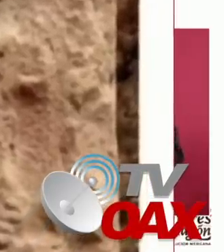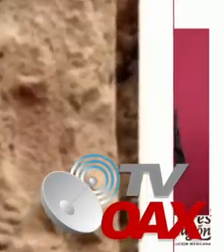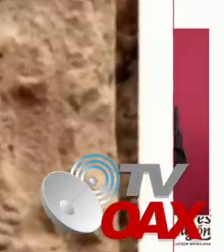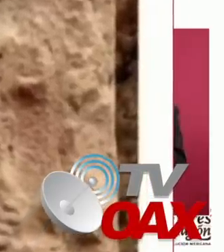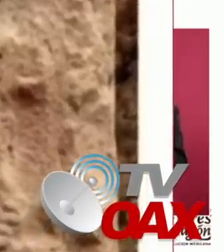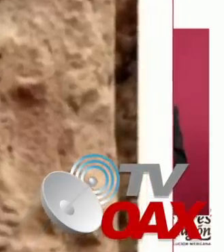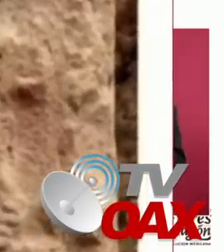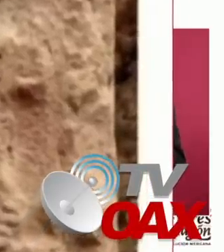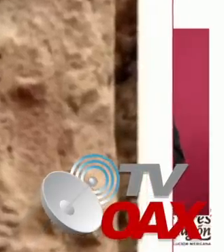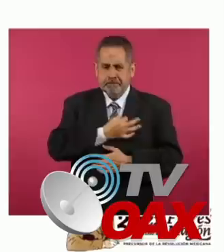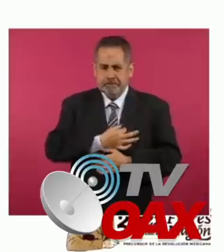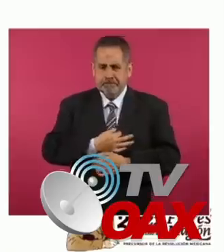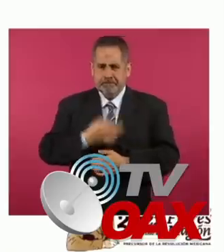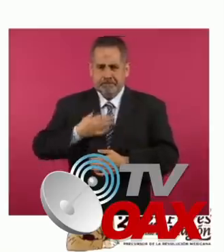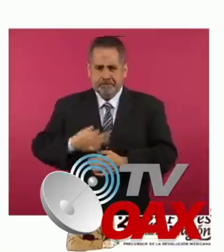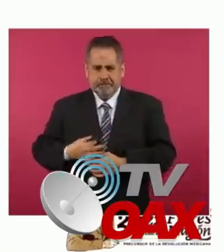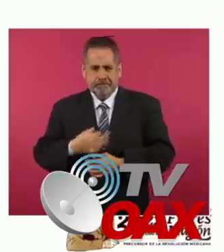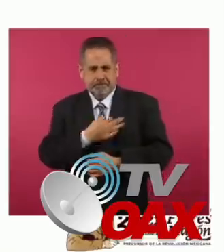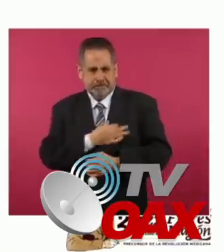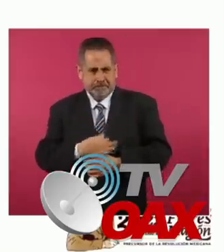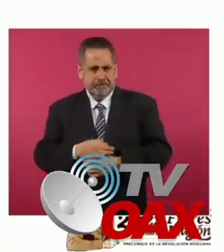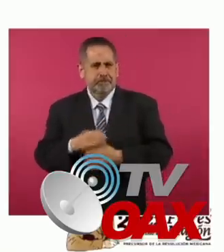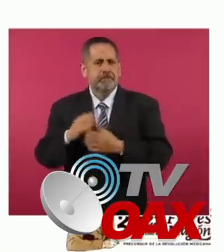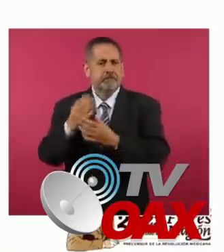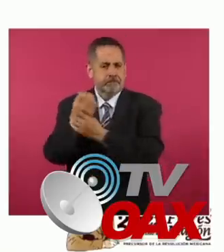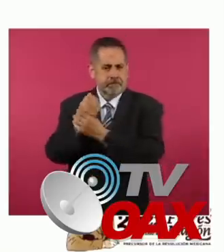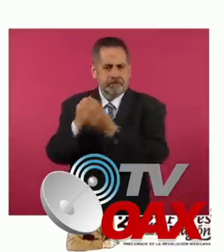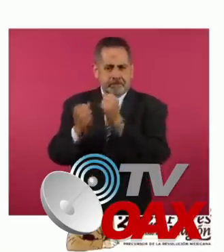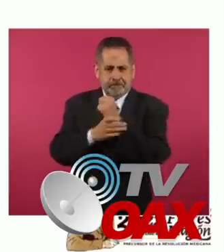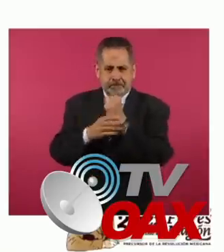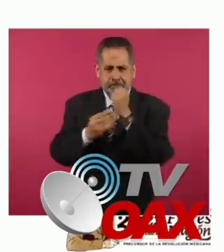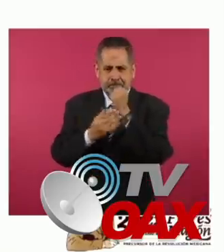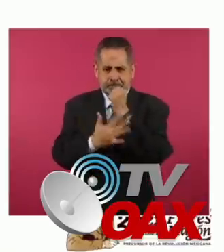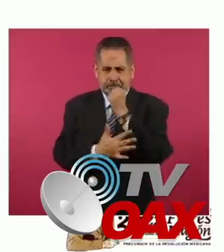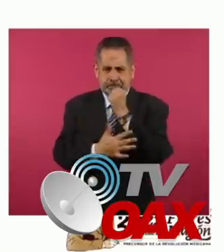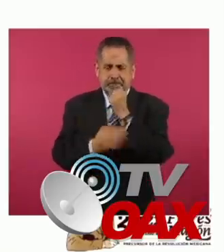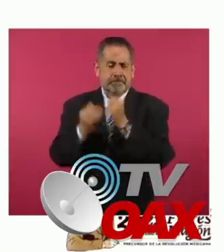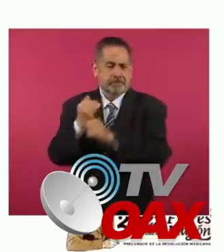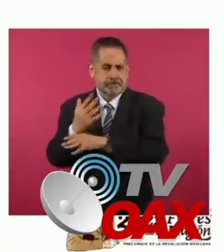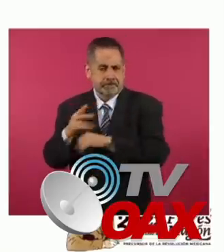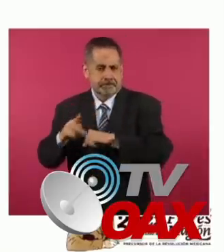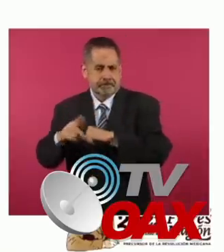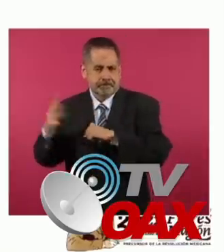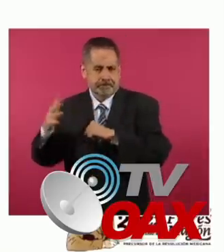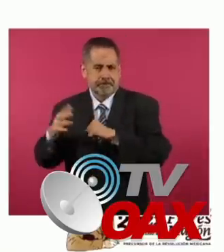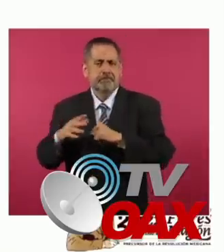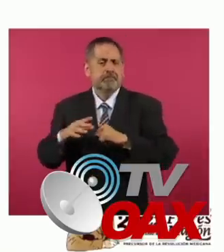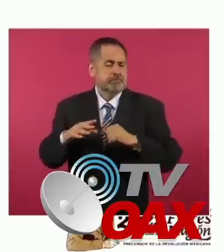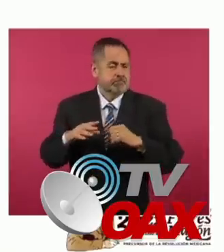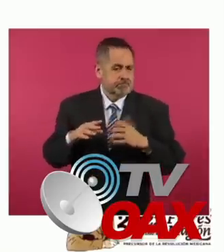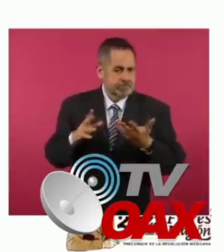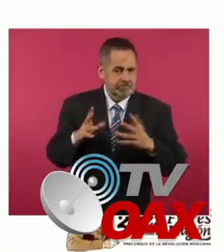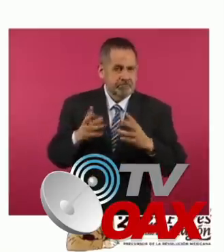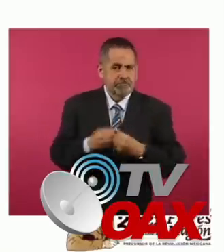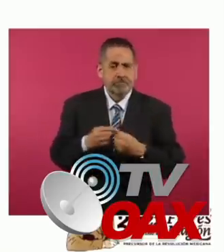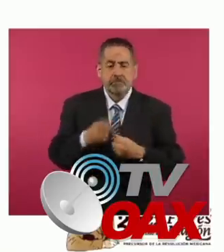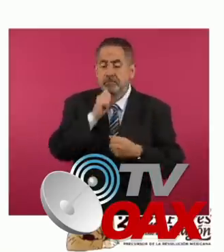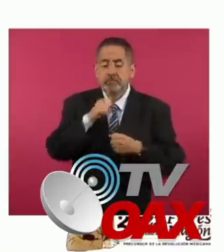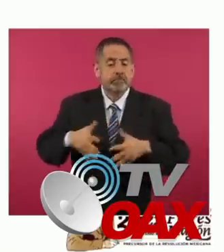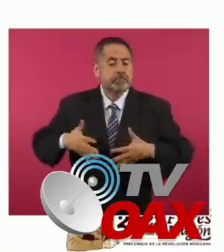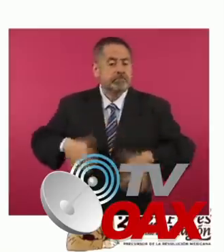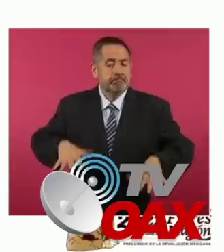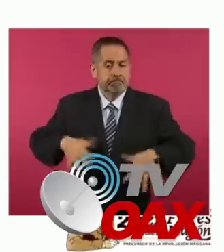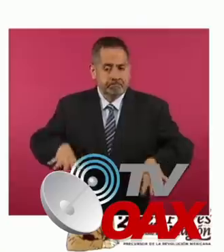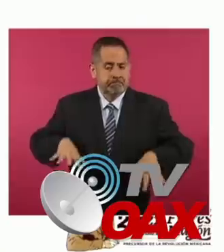perlas hemisféricas brazaletes con dos hileras de perlas también hemisféricas y una falda